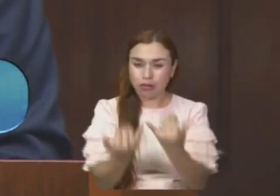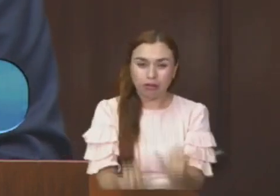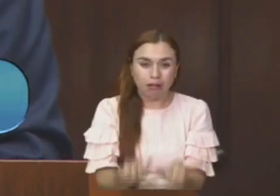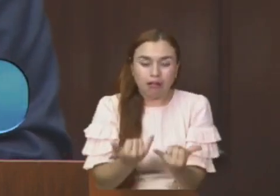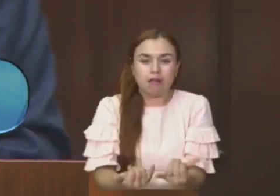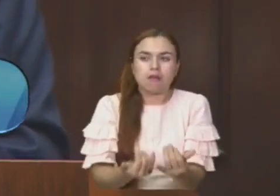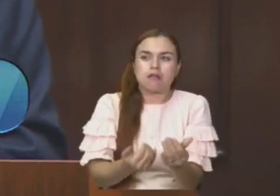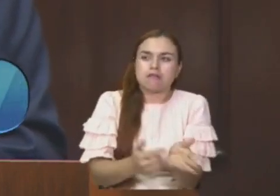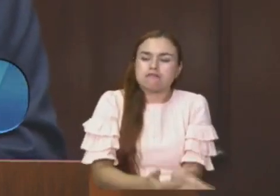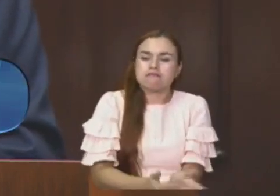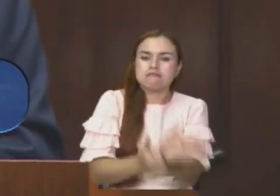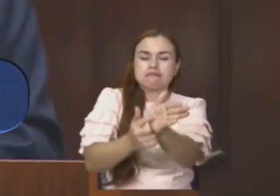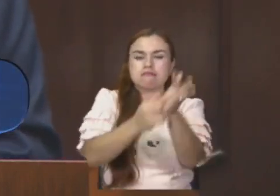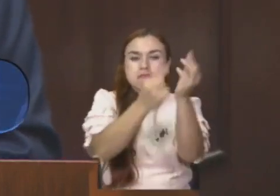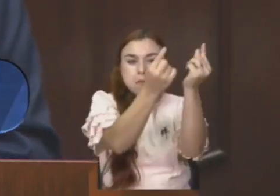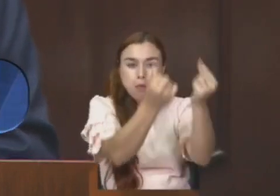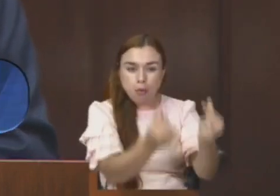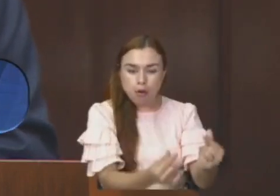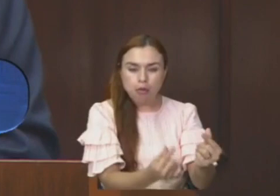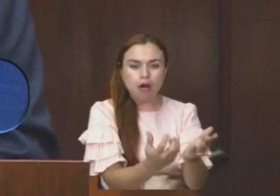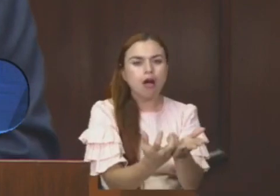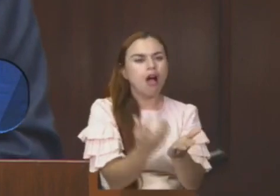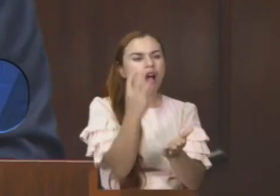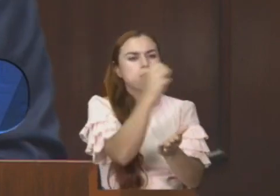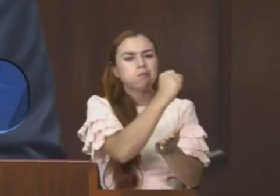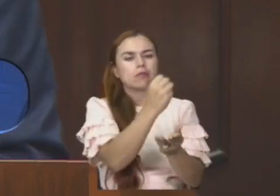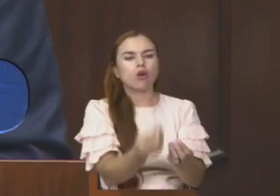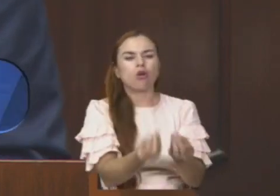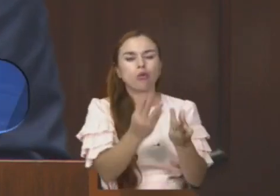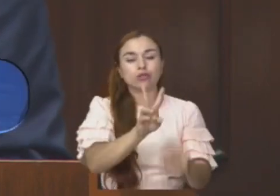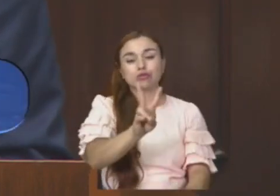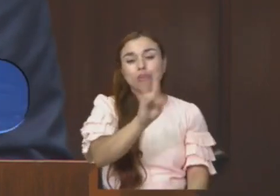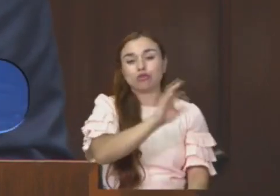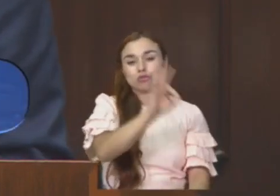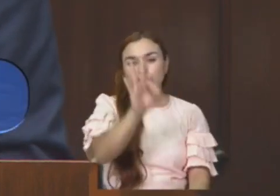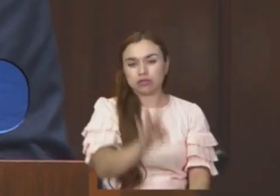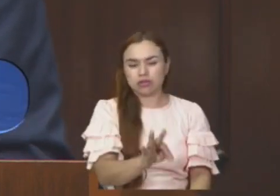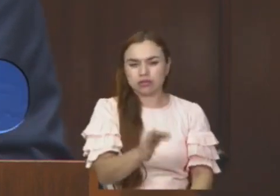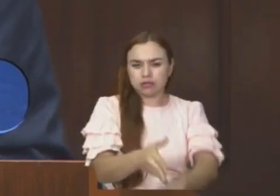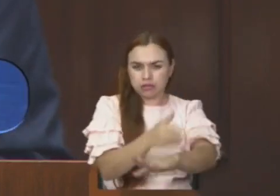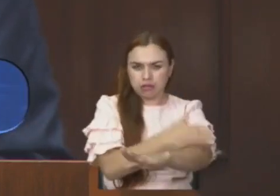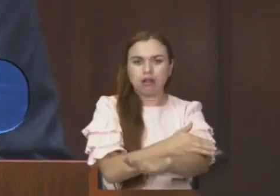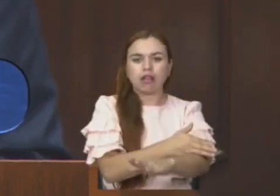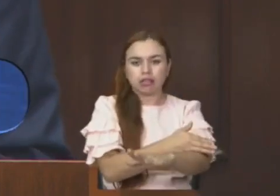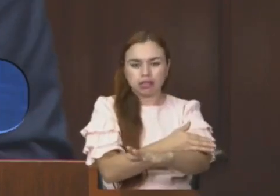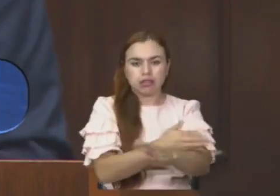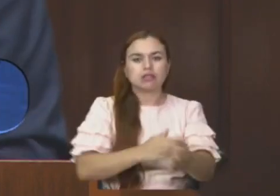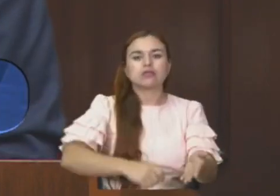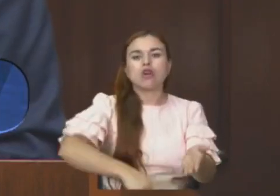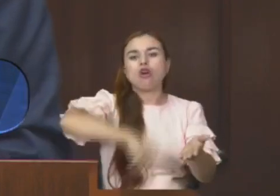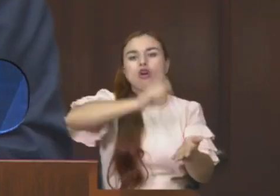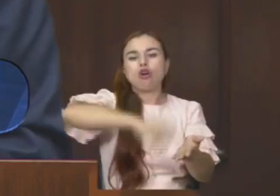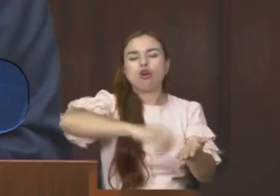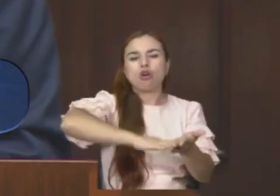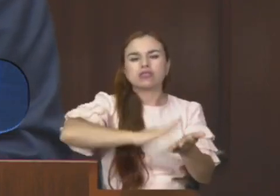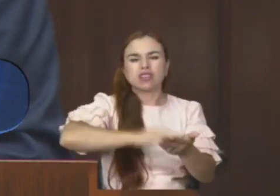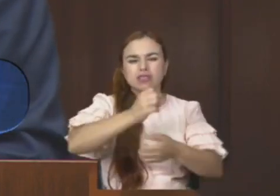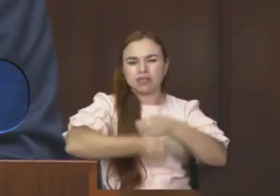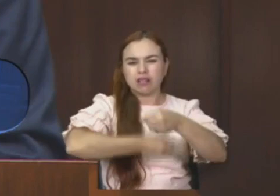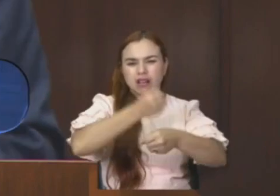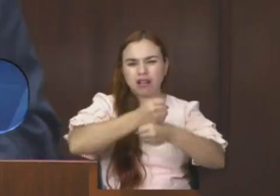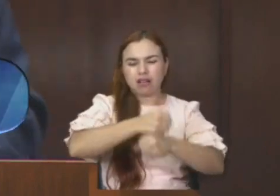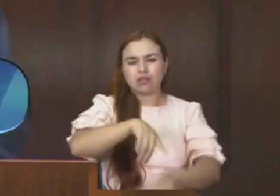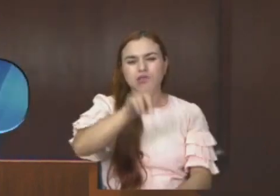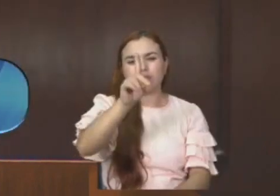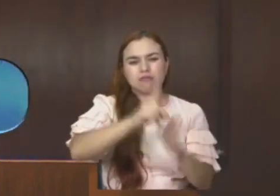fueron calculadas por la empresa en base al 2% de regalías establecidas en el contrato Ley 9 de